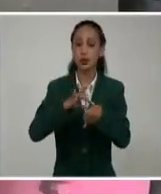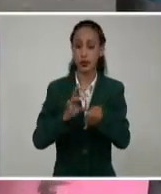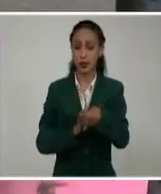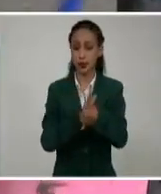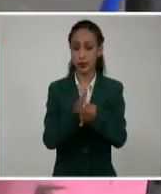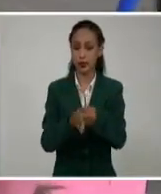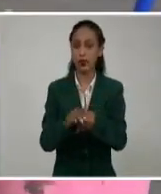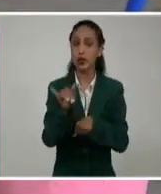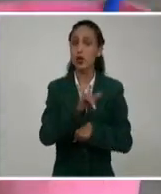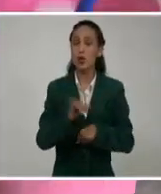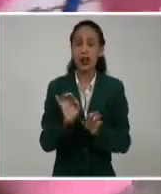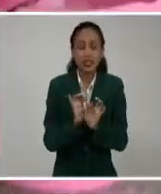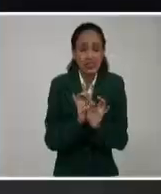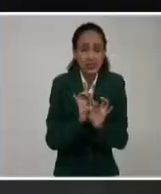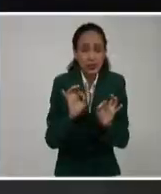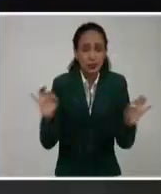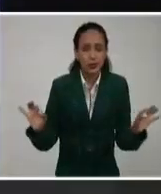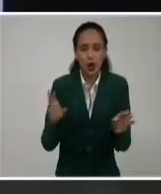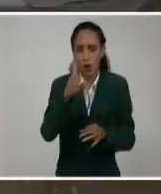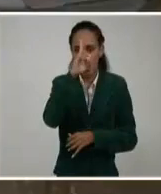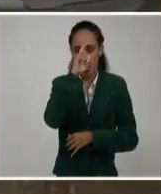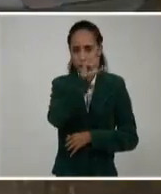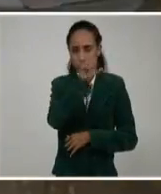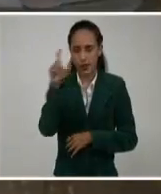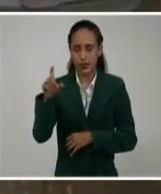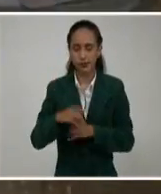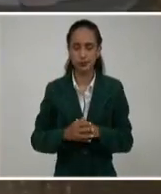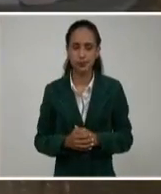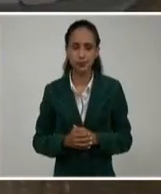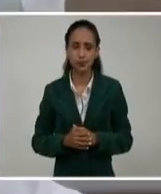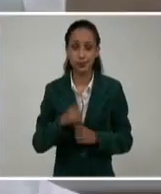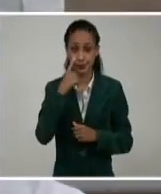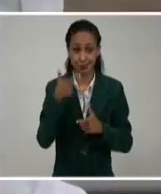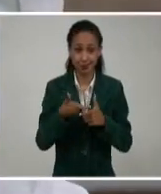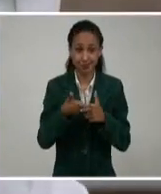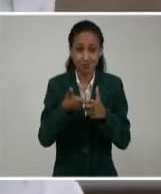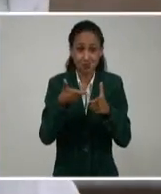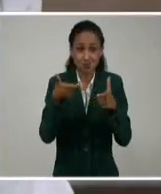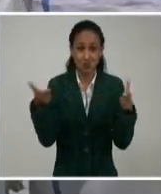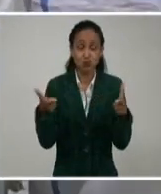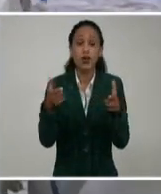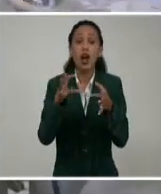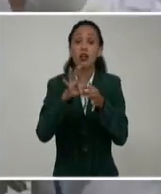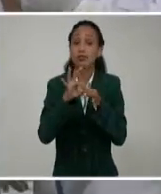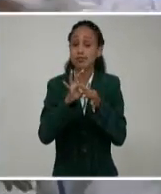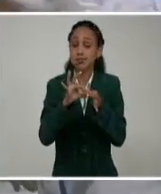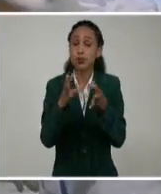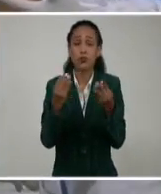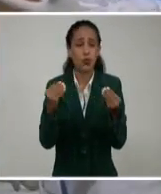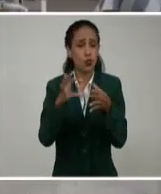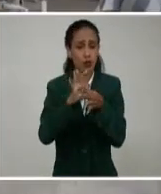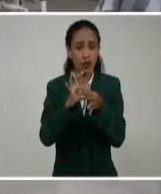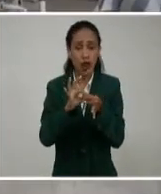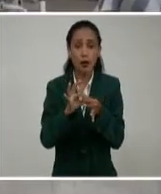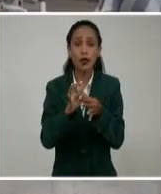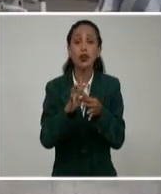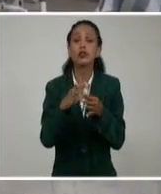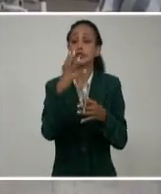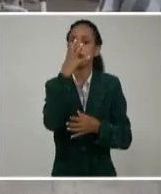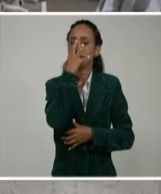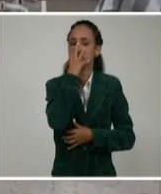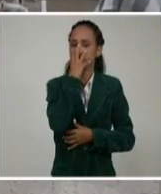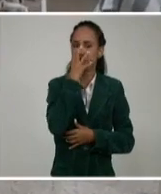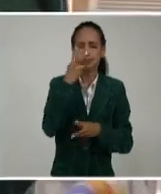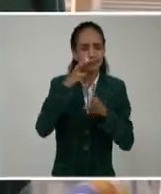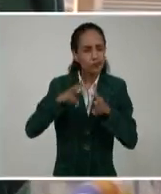la desinfección de los hospitales. Ante el aumento de casos críticos y graves, se revisa la disponibilidad de ventiladores mecánicos y de